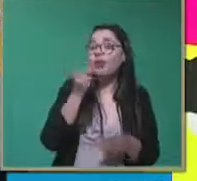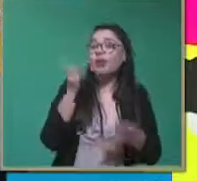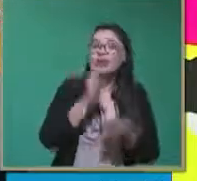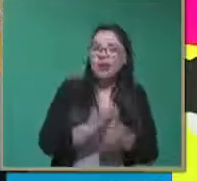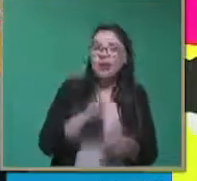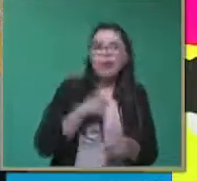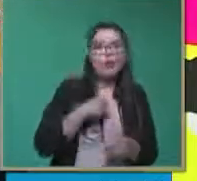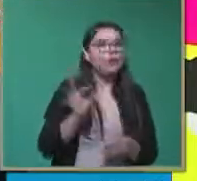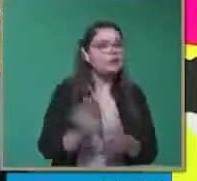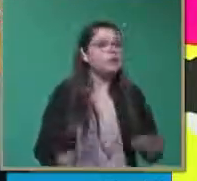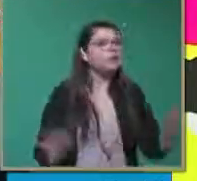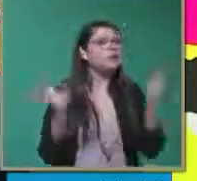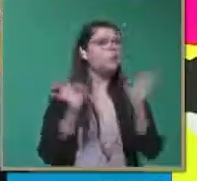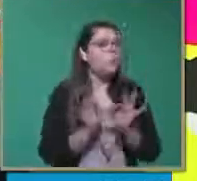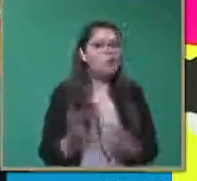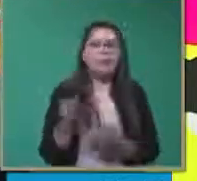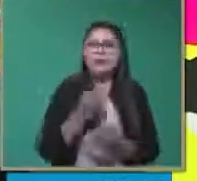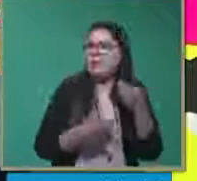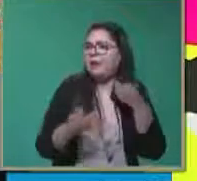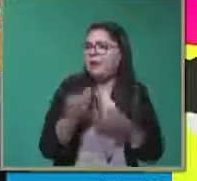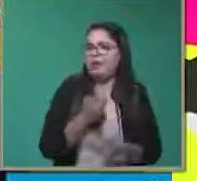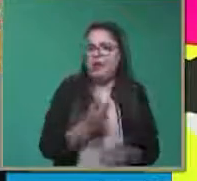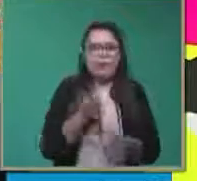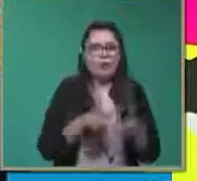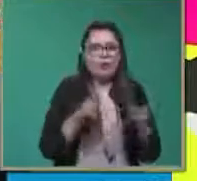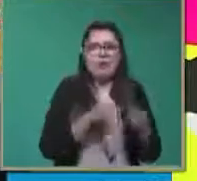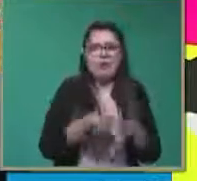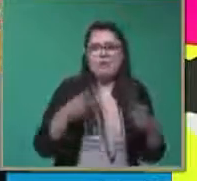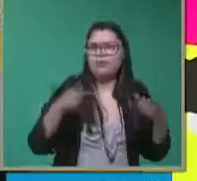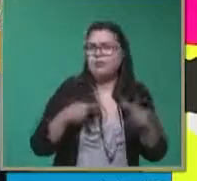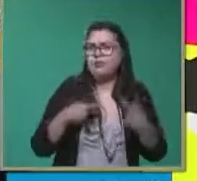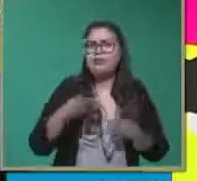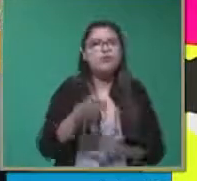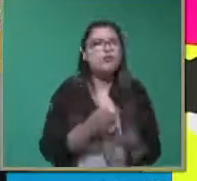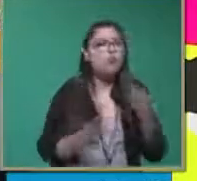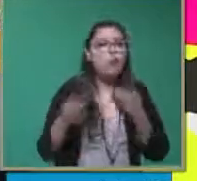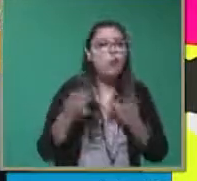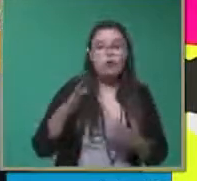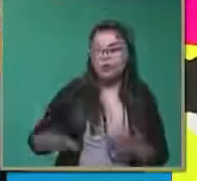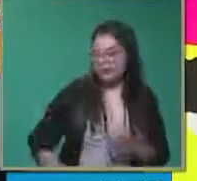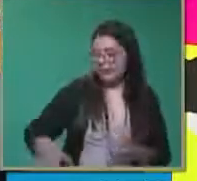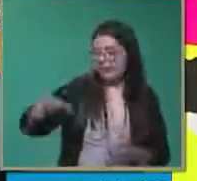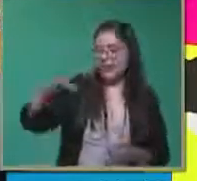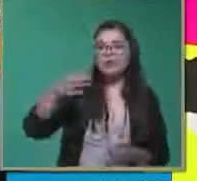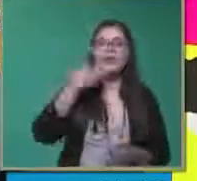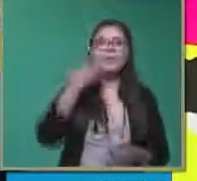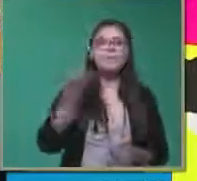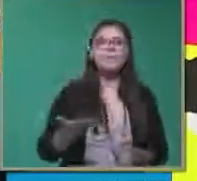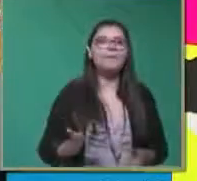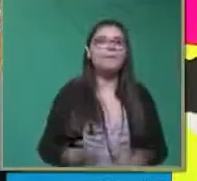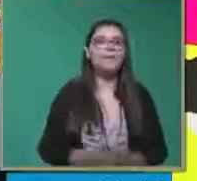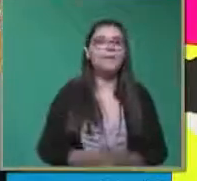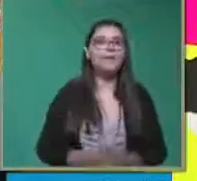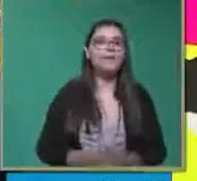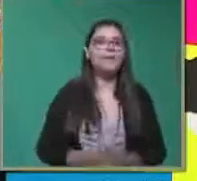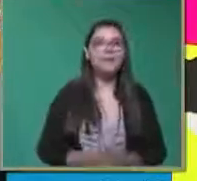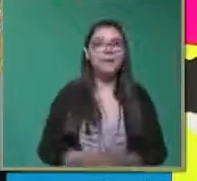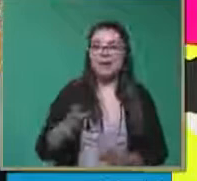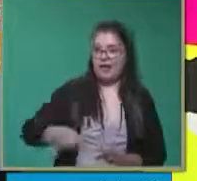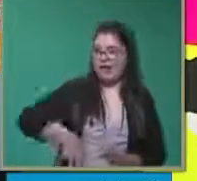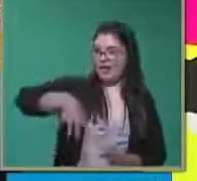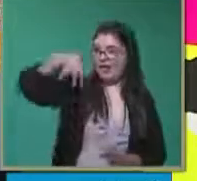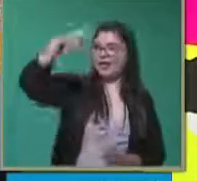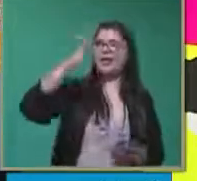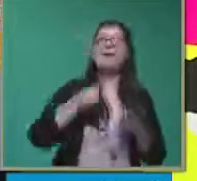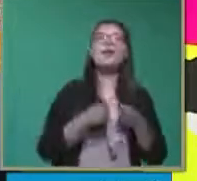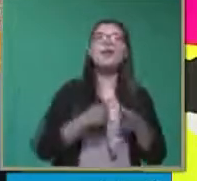persona de cualquier edad. Sobre todo para nuestros niños que están creciendo. ¿Y para que sean como quién? ¿Quién? Como el Mago Bisbal. Claro, sí,